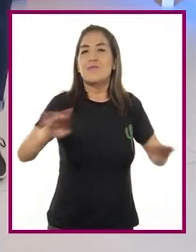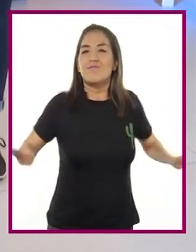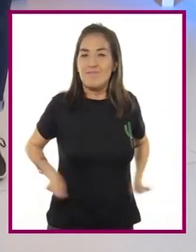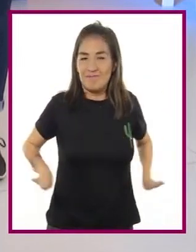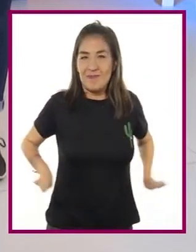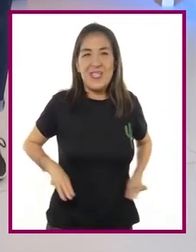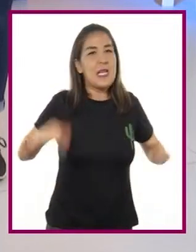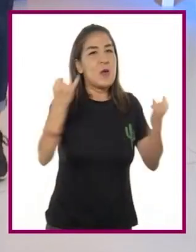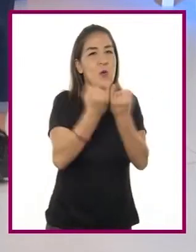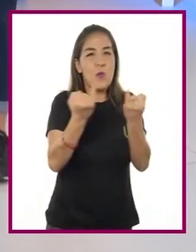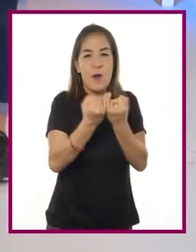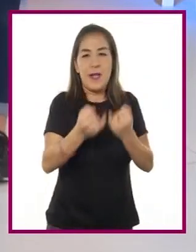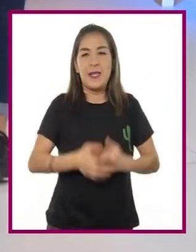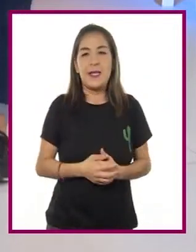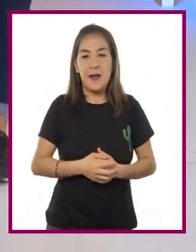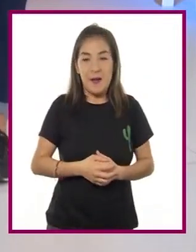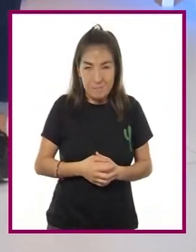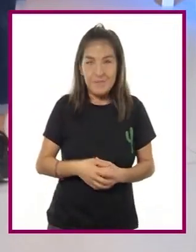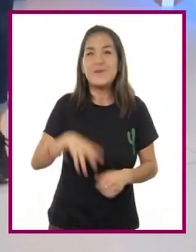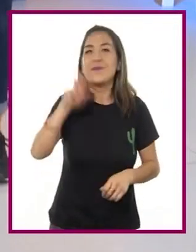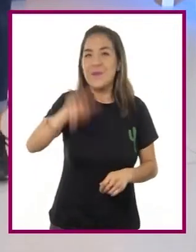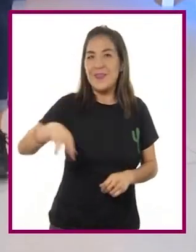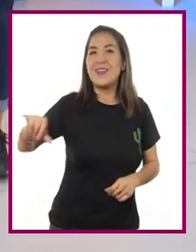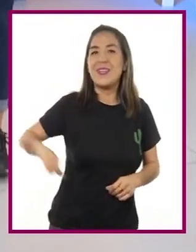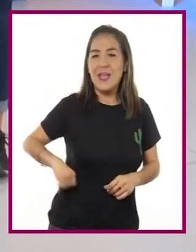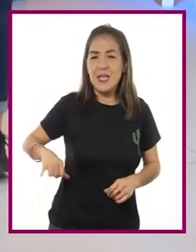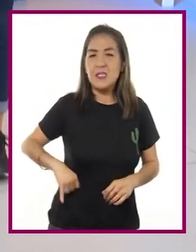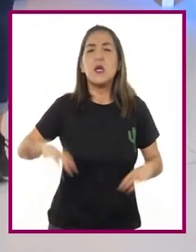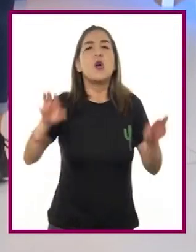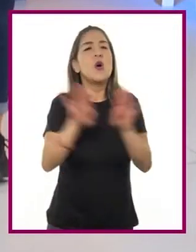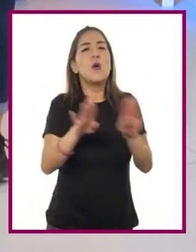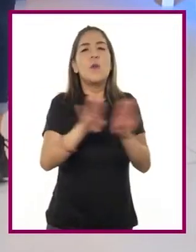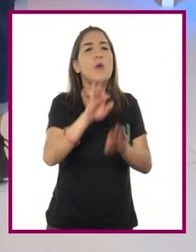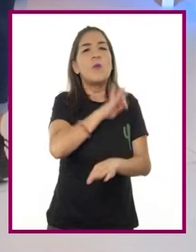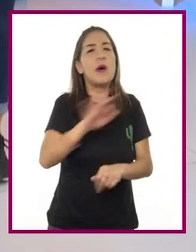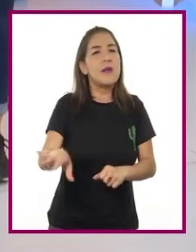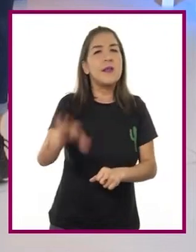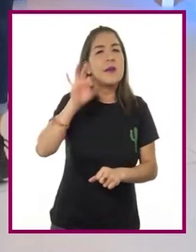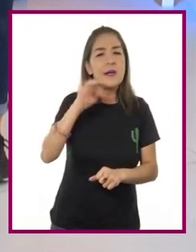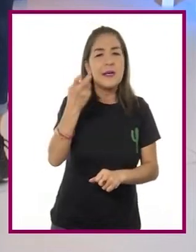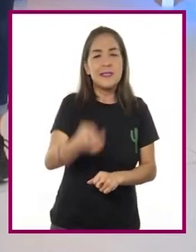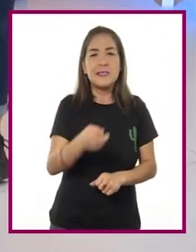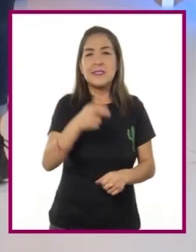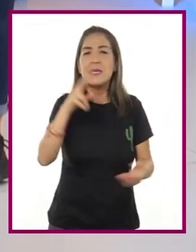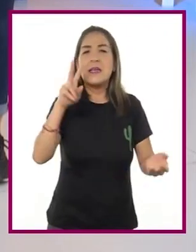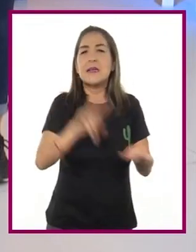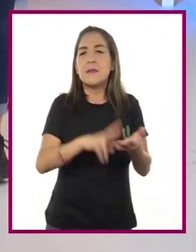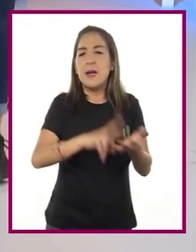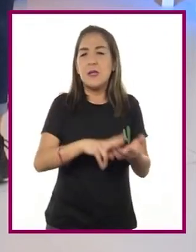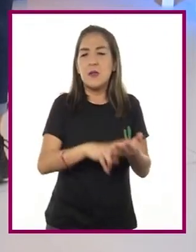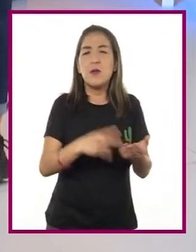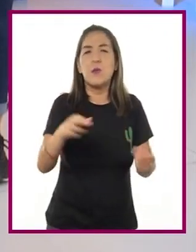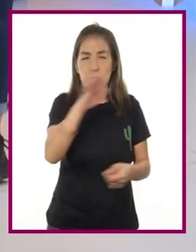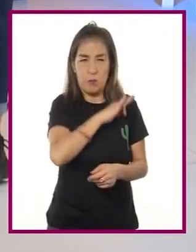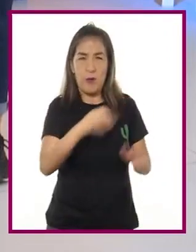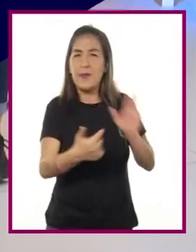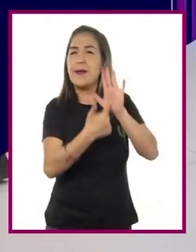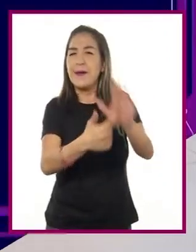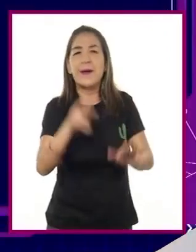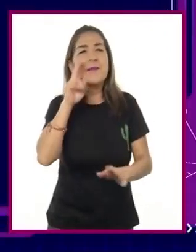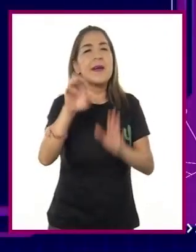igualdad. ¡Qué interesante, maestra! ¿Y cómo podemos obtener las ecuaciones equivalentes? ¿Puede mostrarnos un